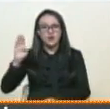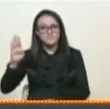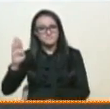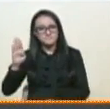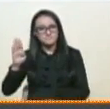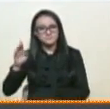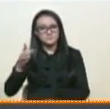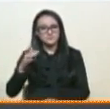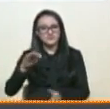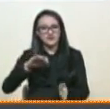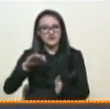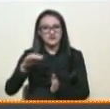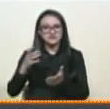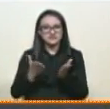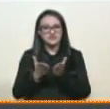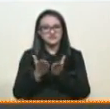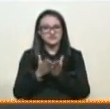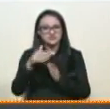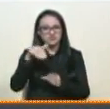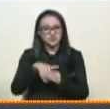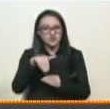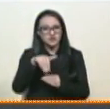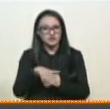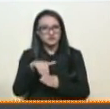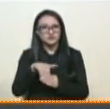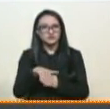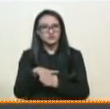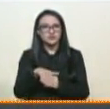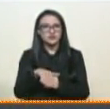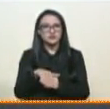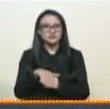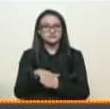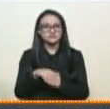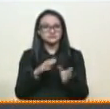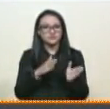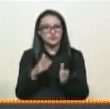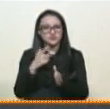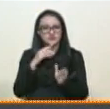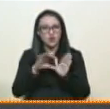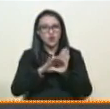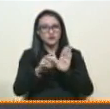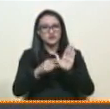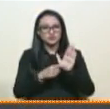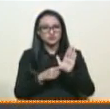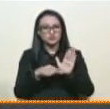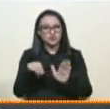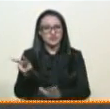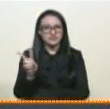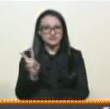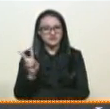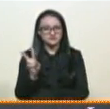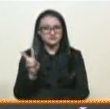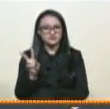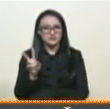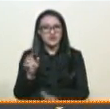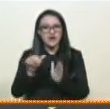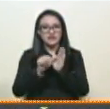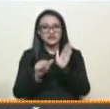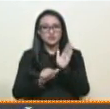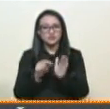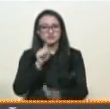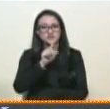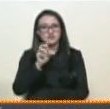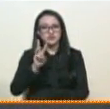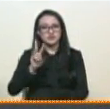a la excepción del servicio electoral. De acuerdo a lo que establece la Constitución de la República Bolivariana de Venezuela, en su artículo